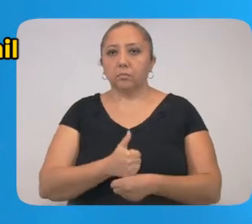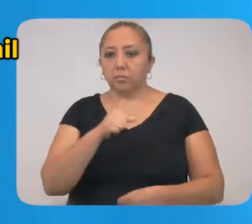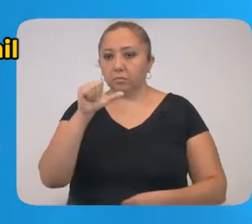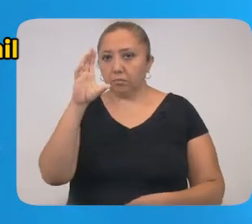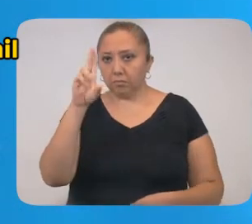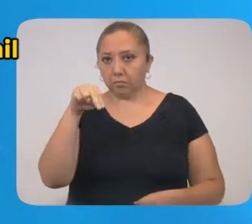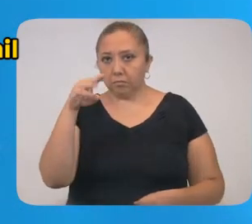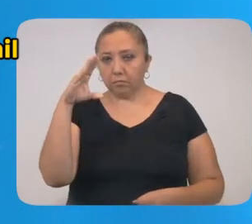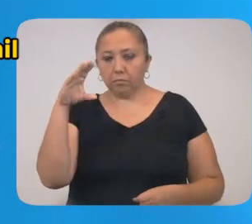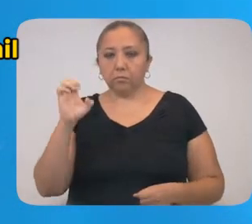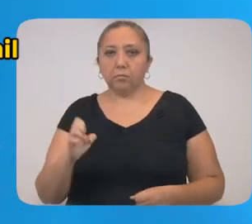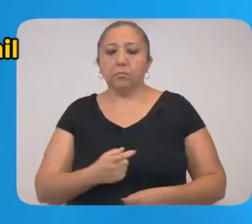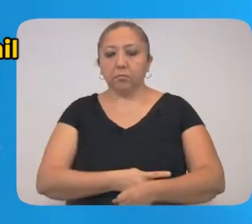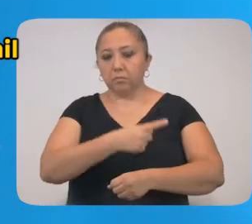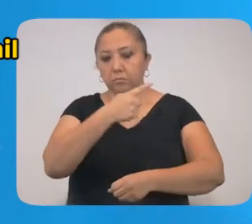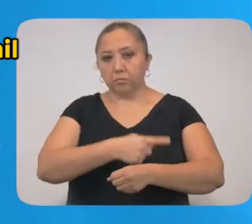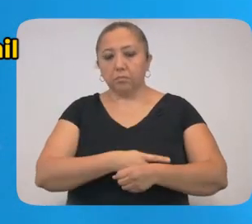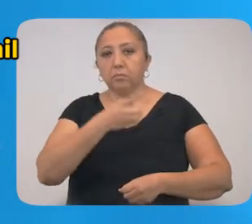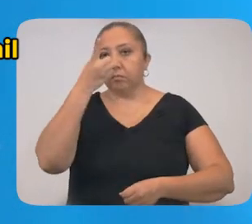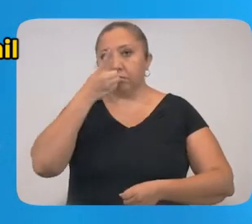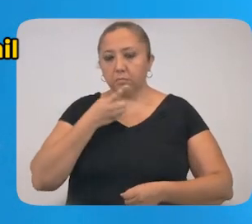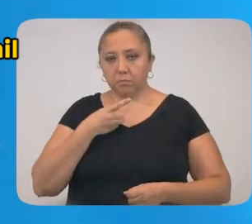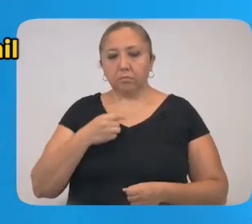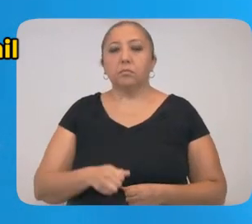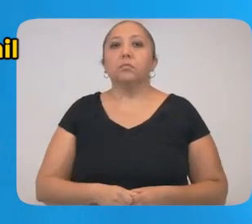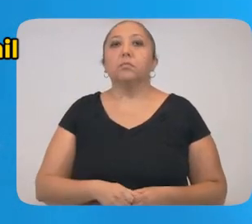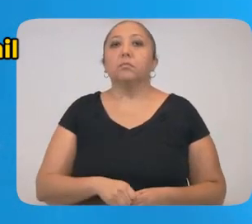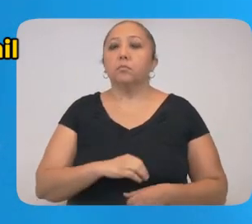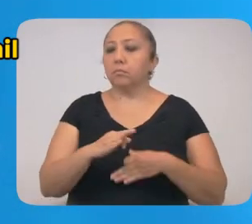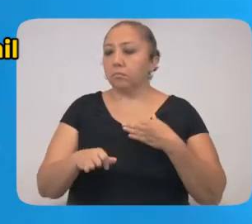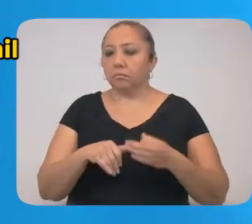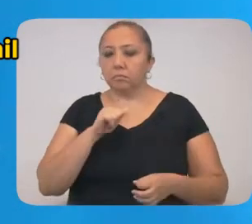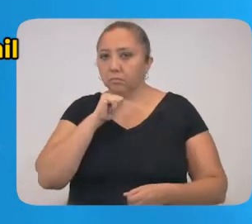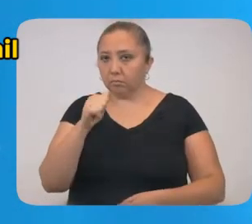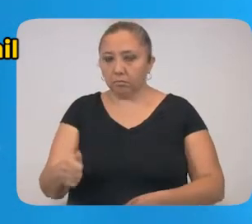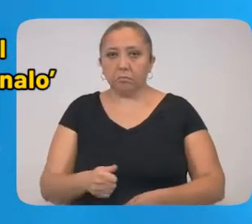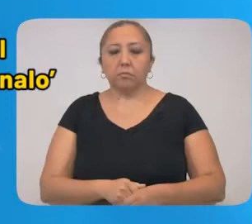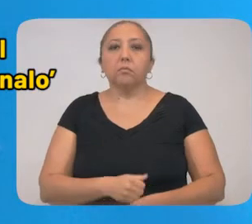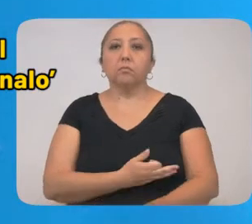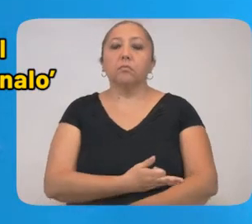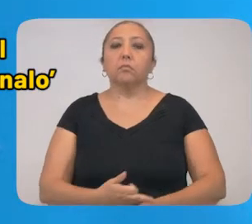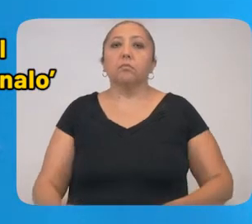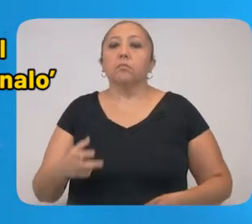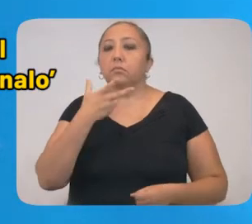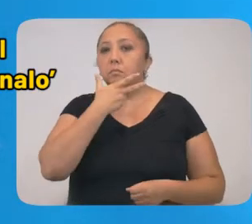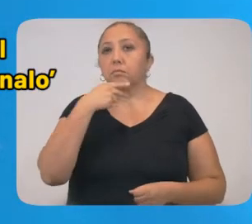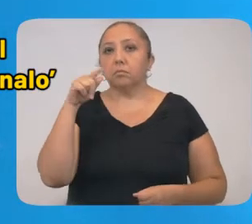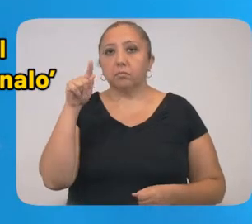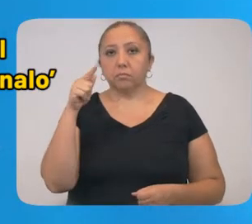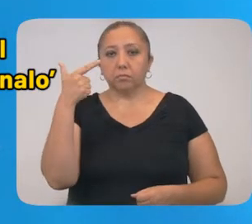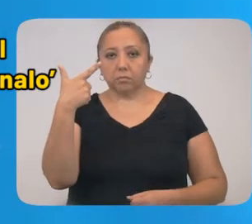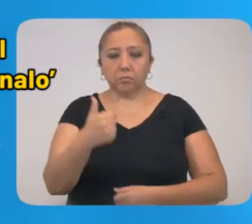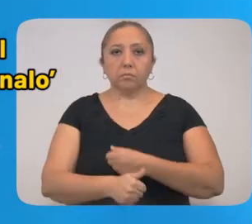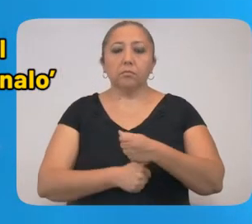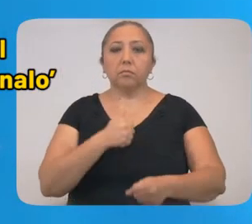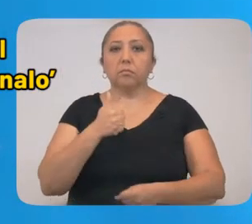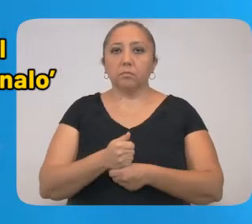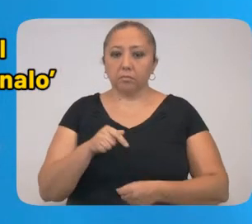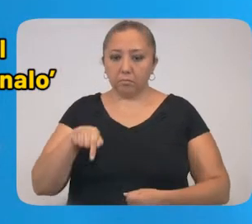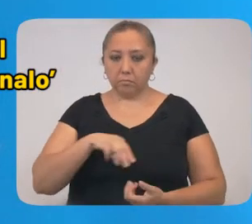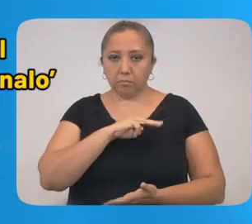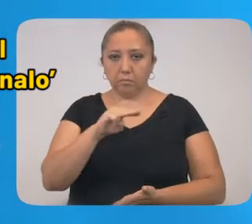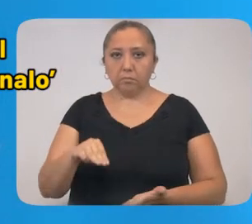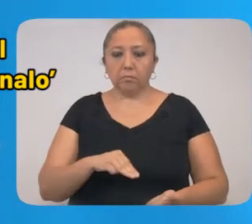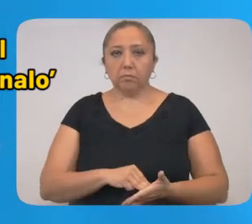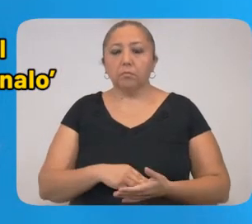Acanque, con hipertensión y diabetes. Asintomáticos todos sus contactos. hombre de 77 años de edad de Mérida,